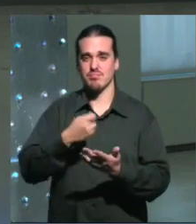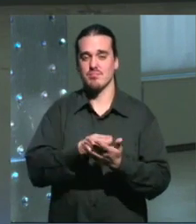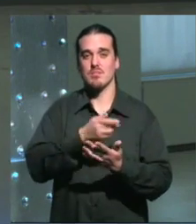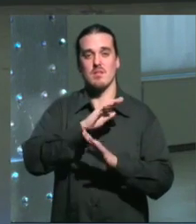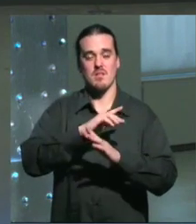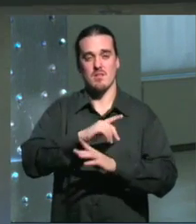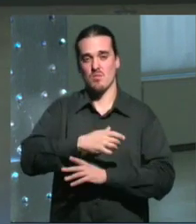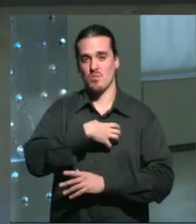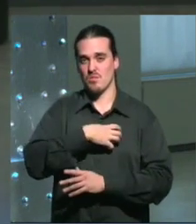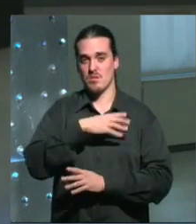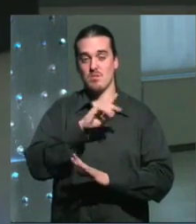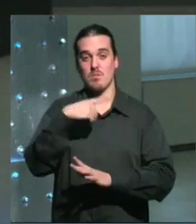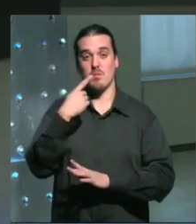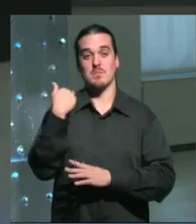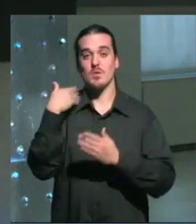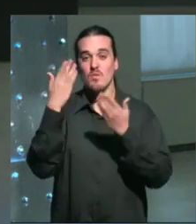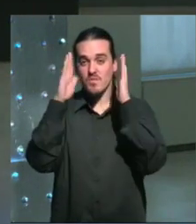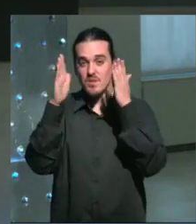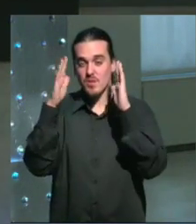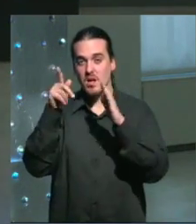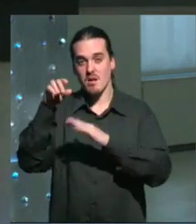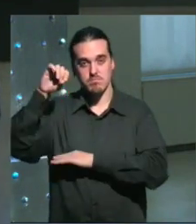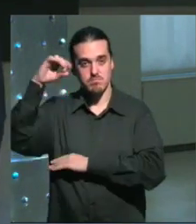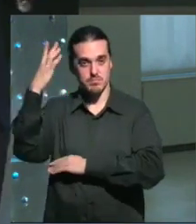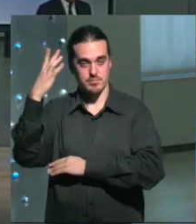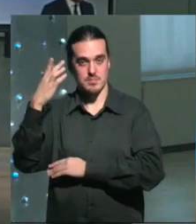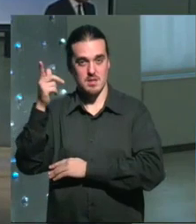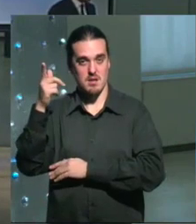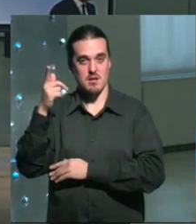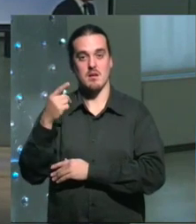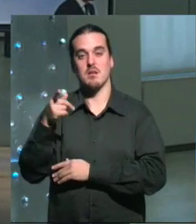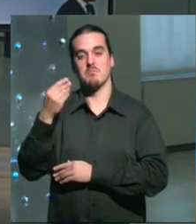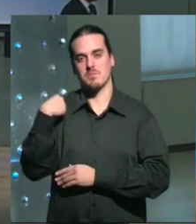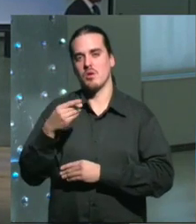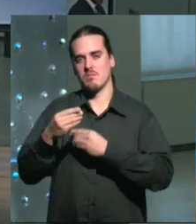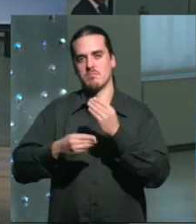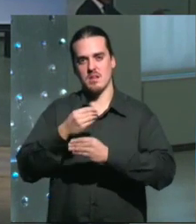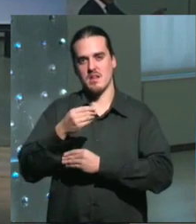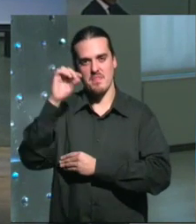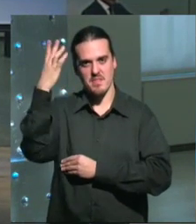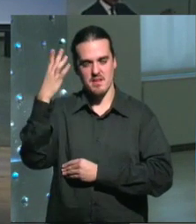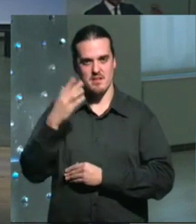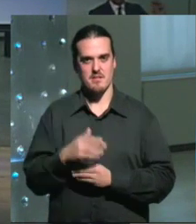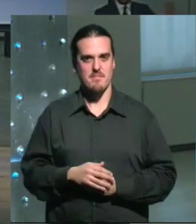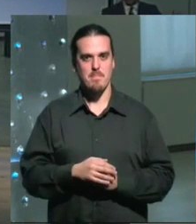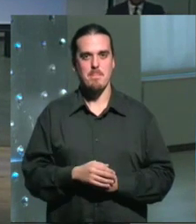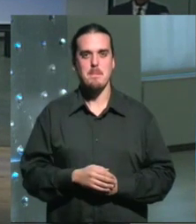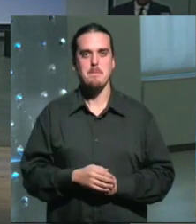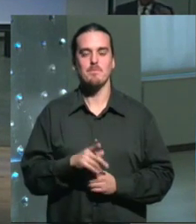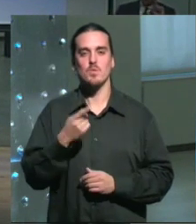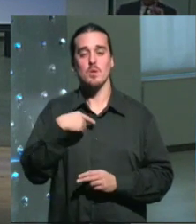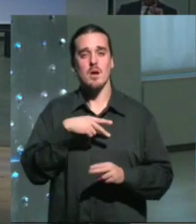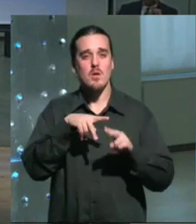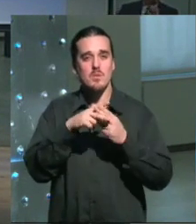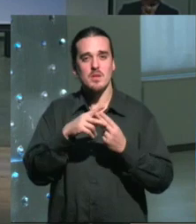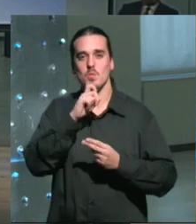el que creó la idea y el concepto. Y digo que de retroalimentación, porque no solamente era una herramienta como la conocéis casi todos, de comunicar.